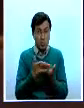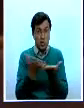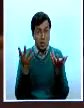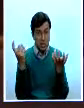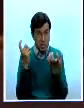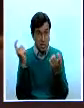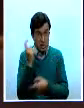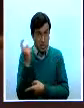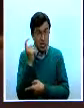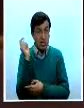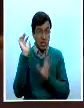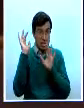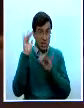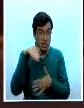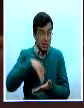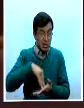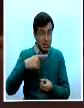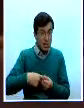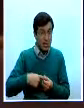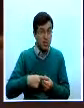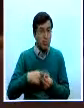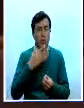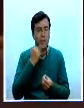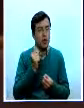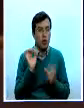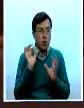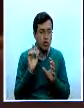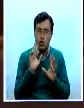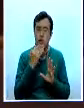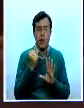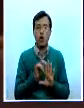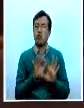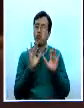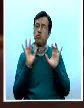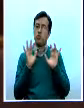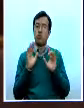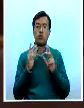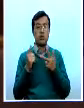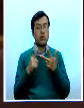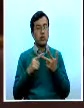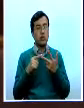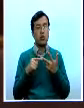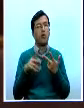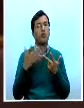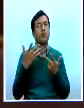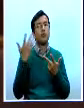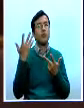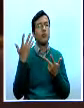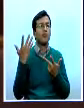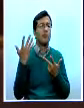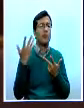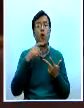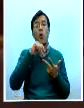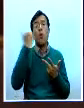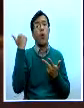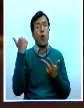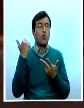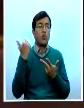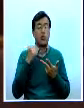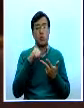necesario si usted tiene que ir vaya pero si lo puede evitar hágalo y tercero utilice las vías las vías que son